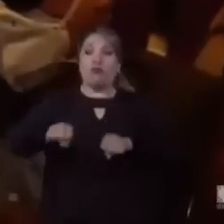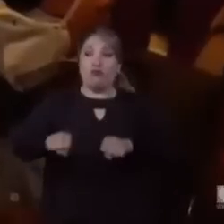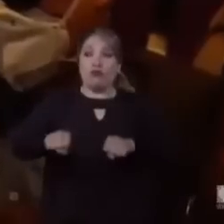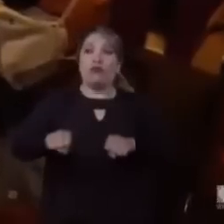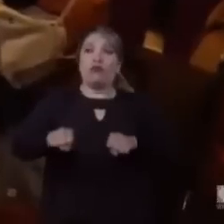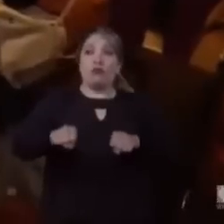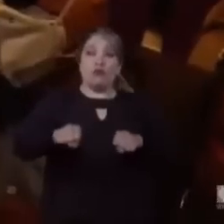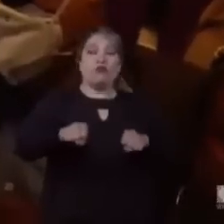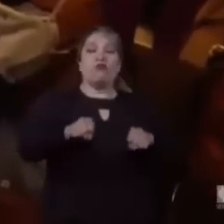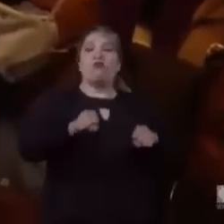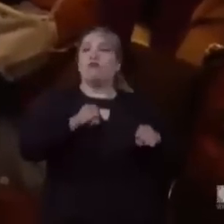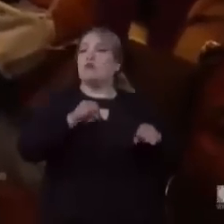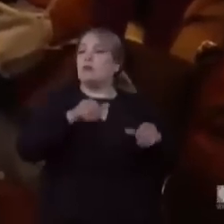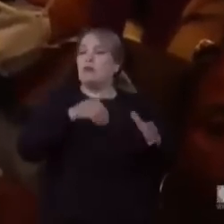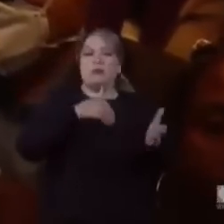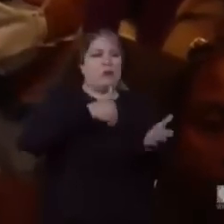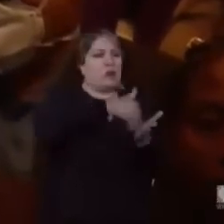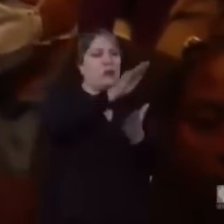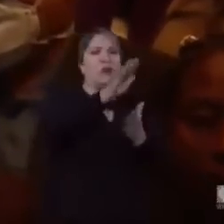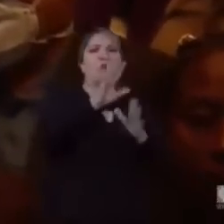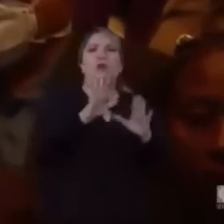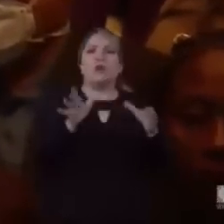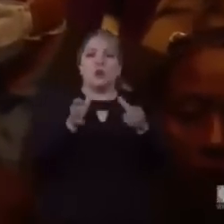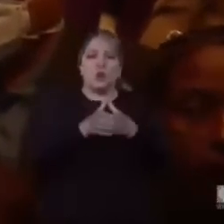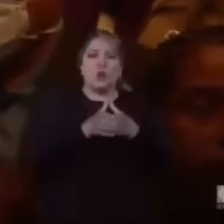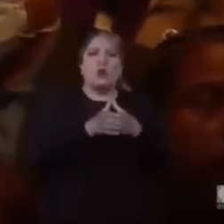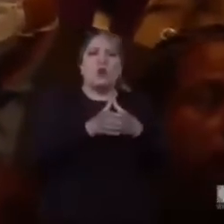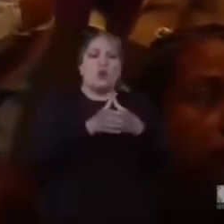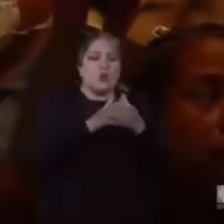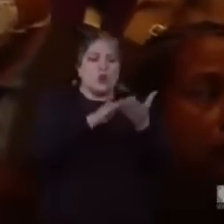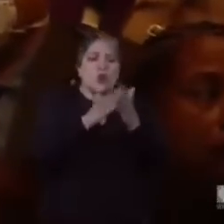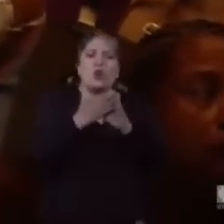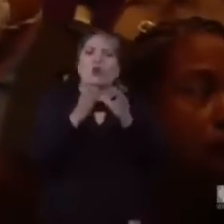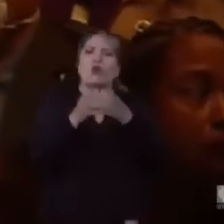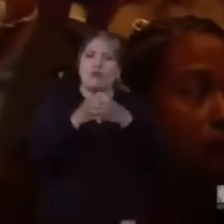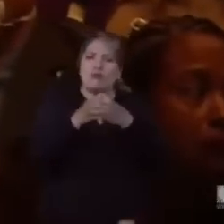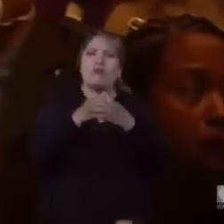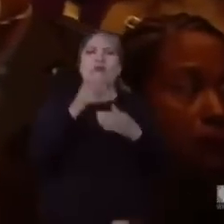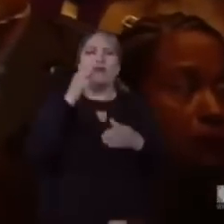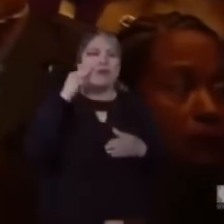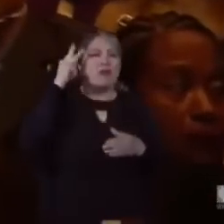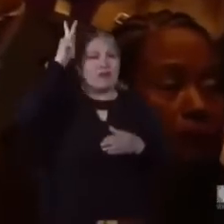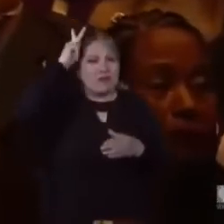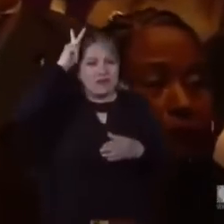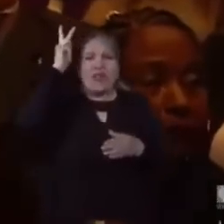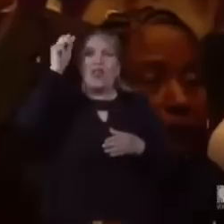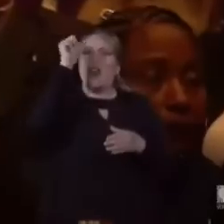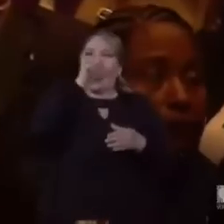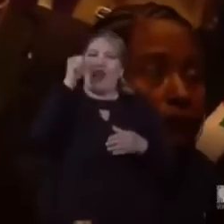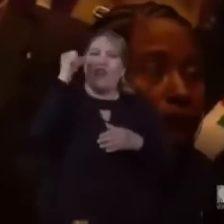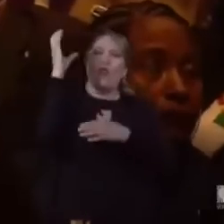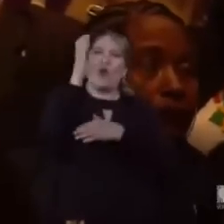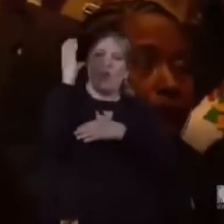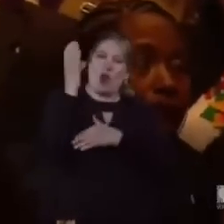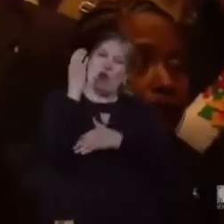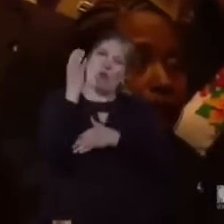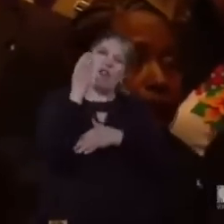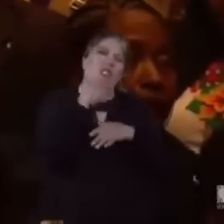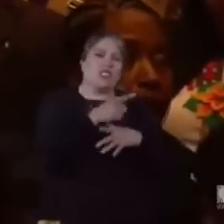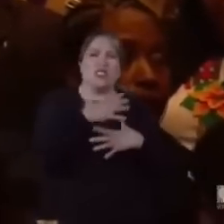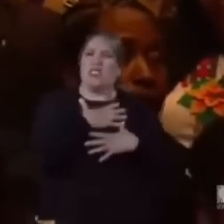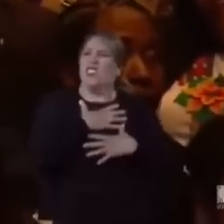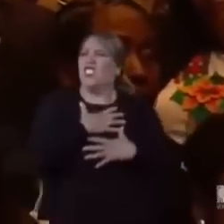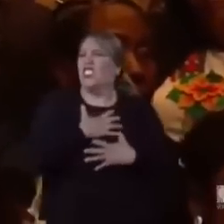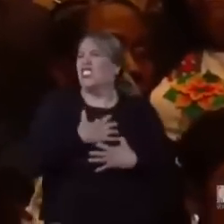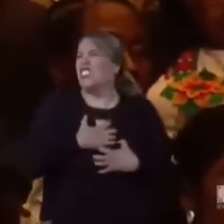tierras y desplazados, desde los pueblos indígenas y afrocolombianos sometidos a violencia mayor, rotos